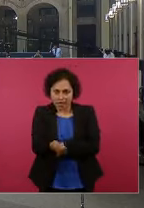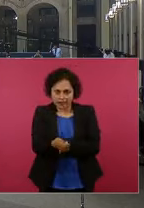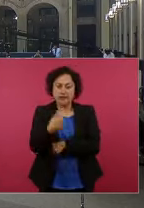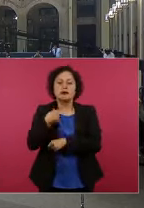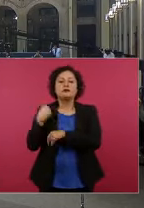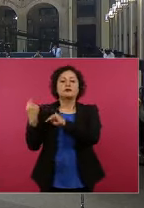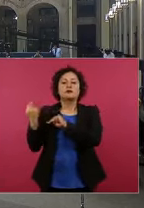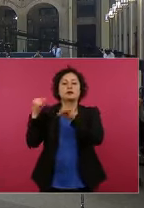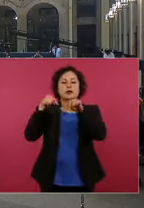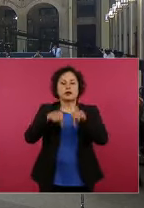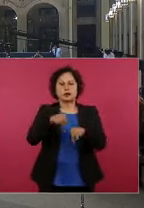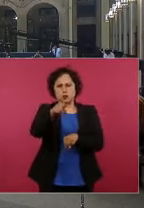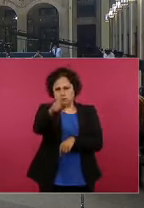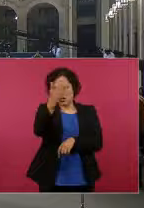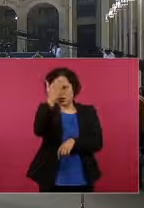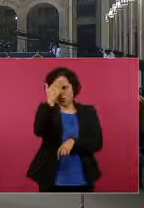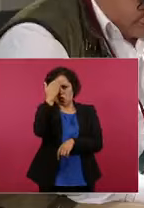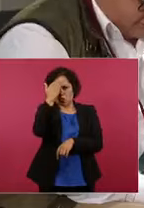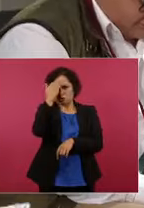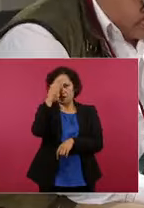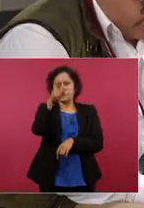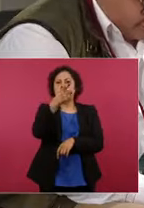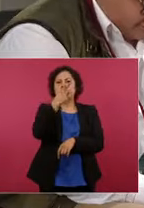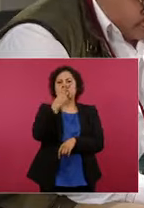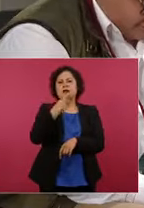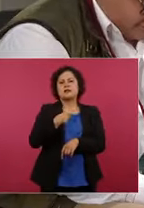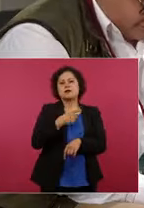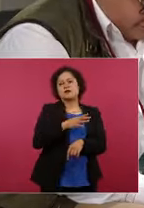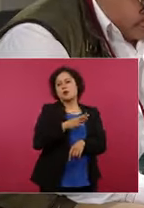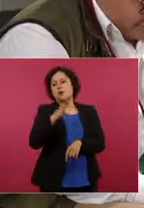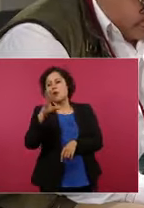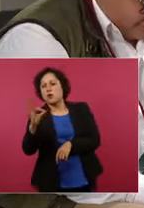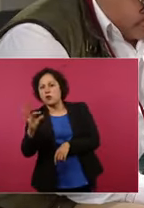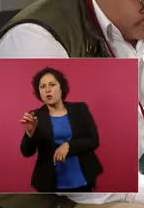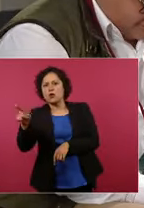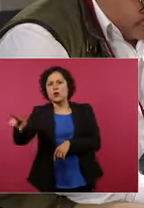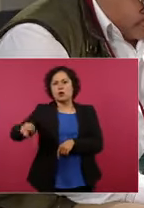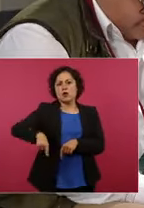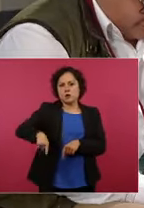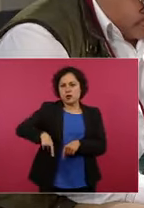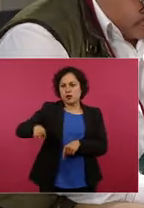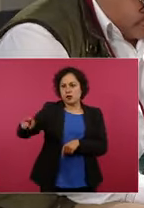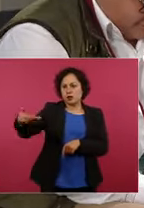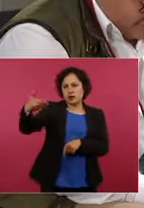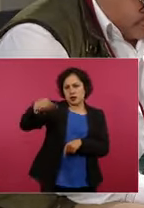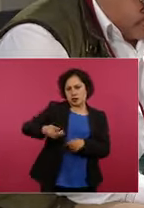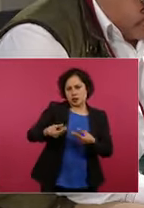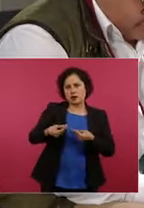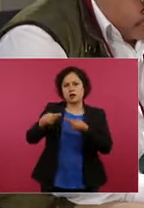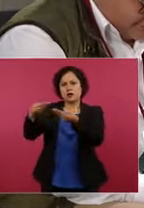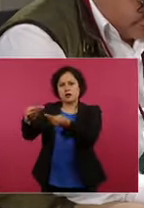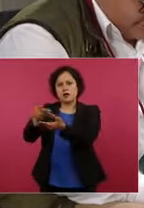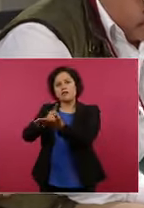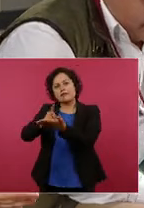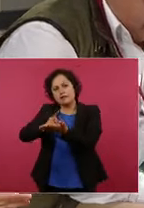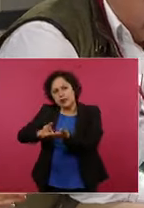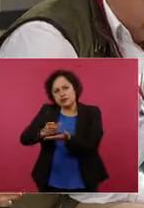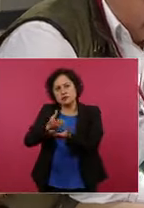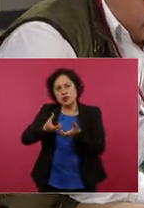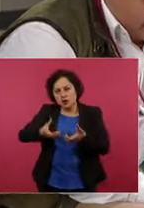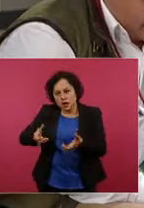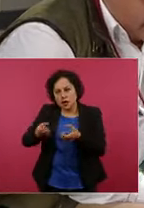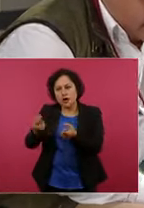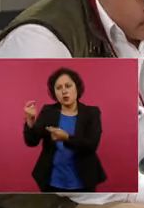Mismaloya, ponte de acuerdo con Gobernación, me pidieron direcciones de unas personas, se encontró el acta